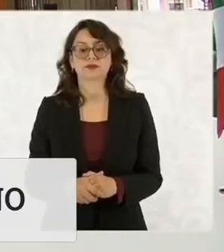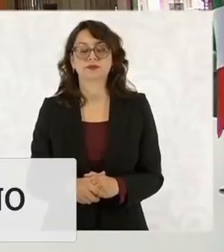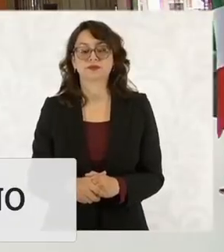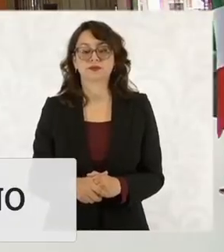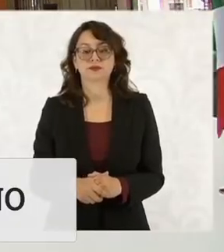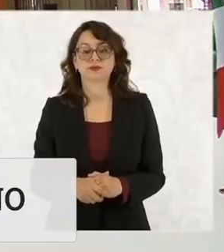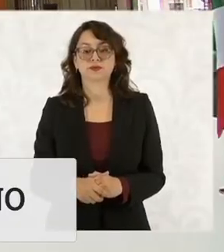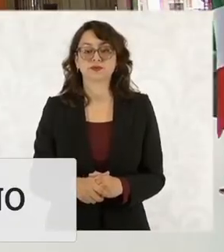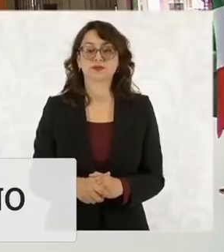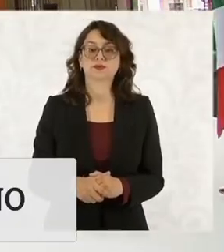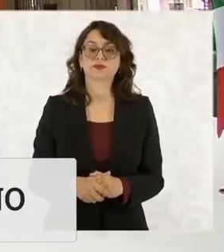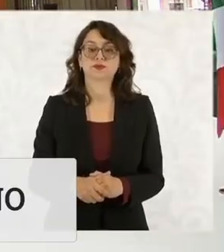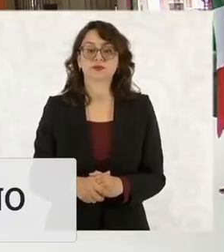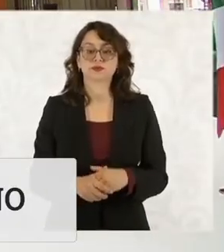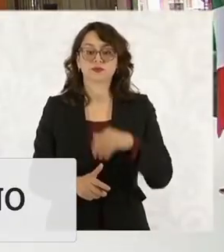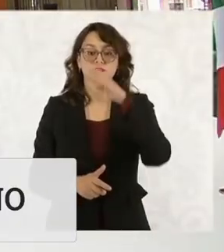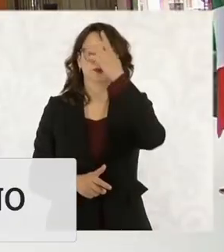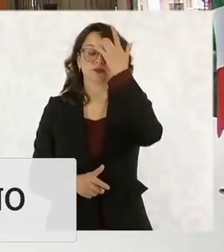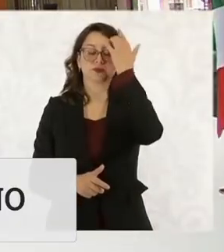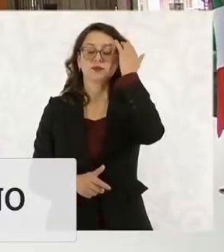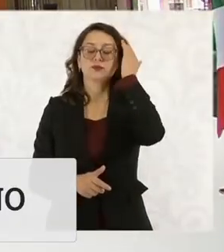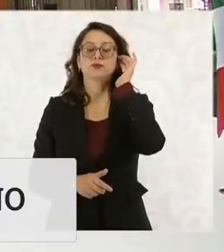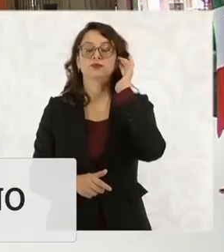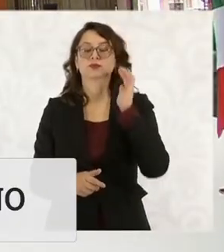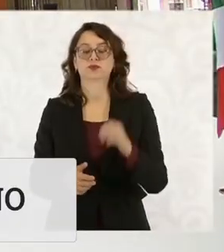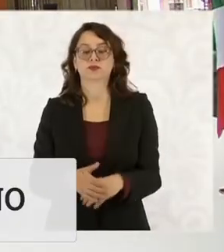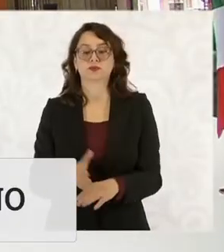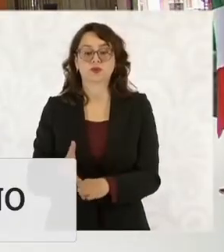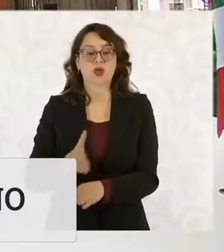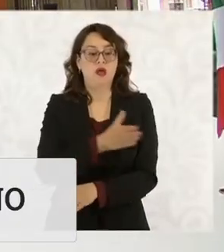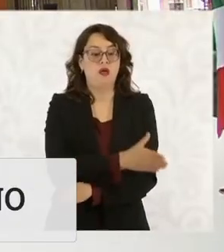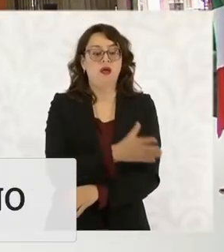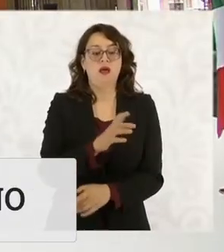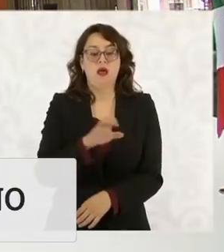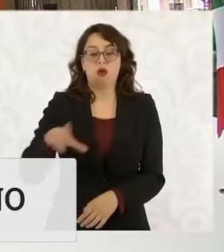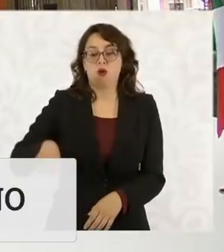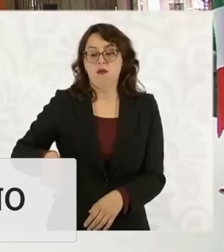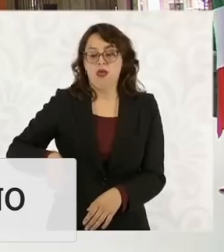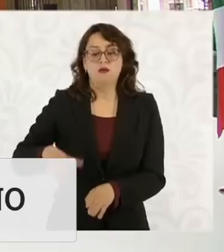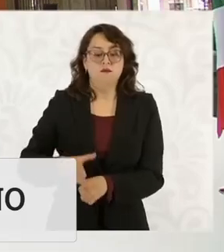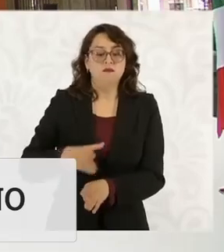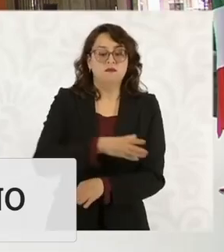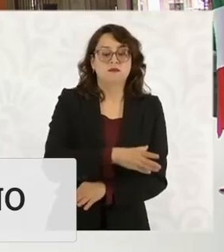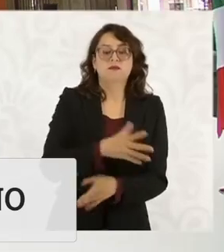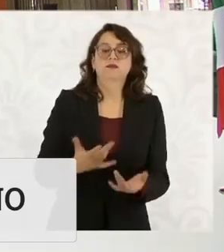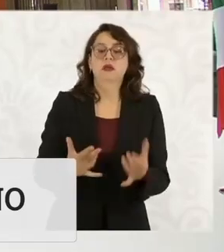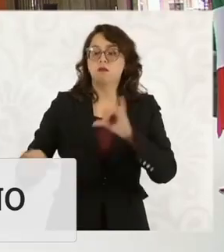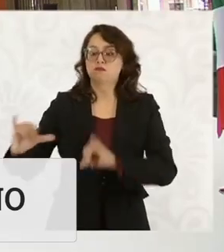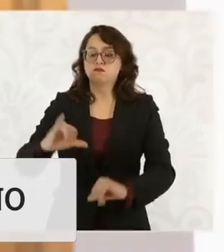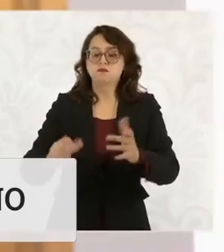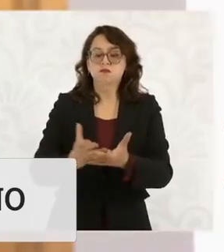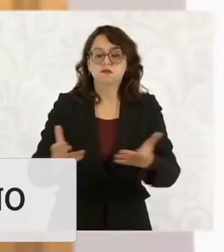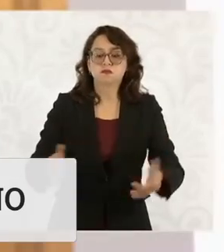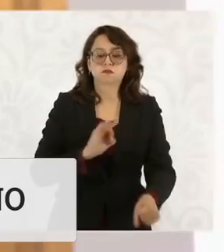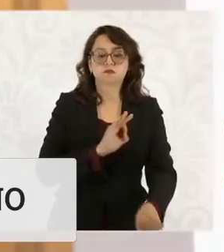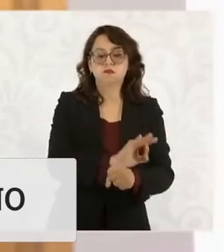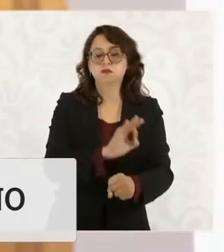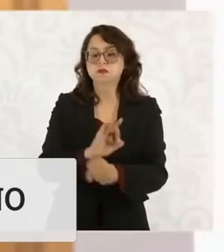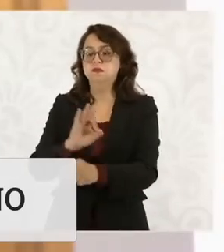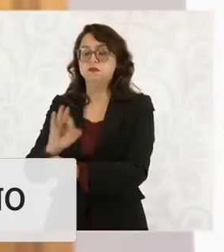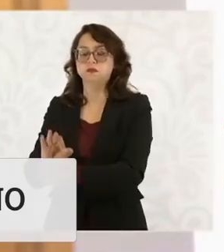La producción de fertilizantes que fue recuperada en la administración anterior aumentó en 17% respecto